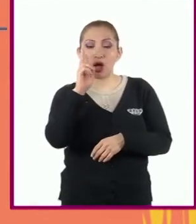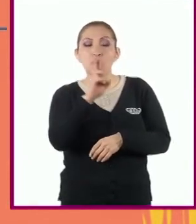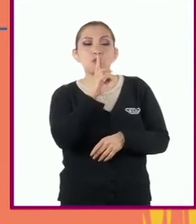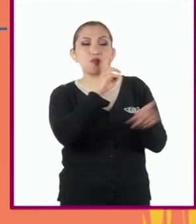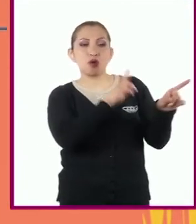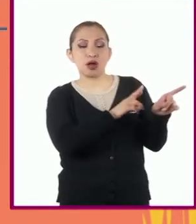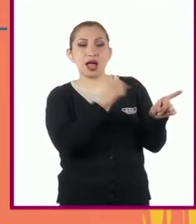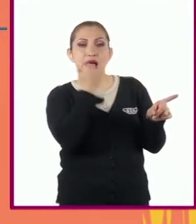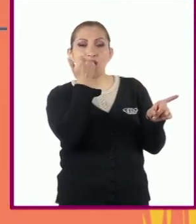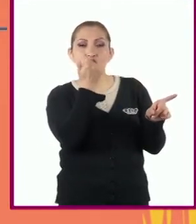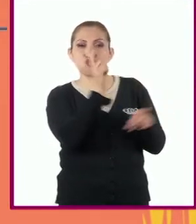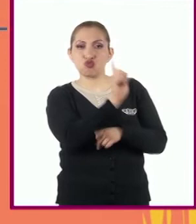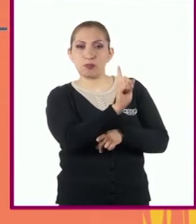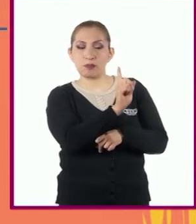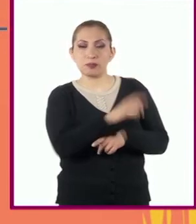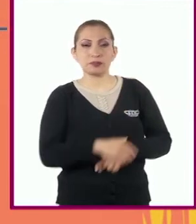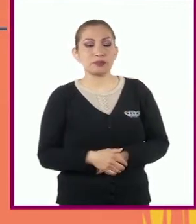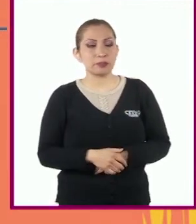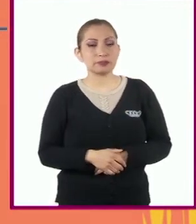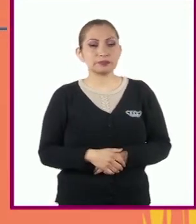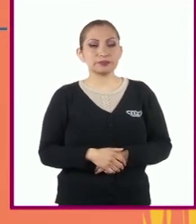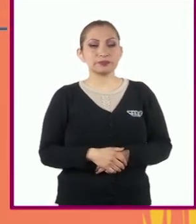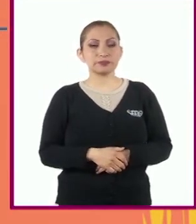resolvió el alumno 1.